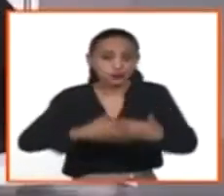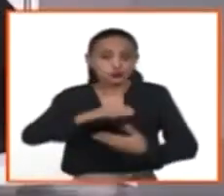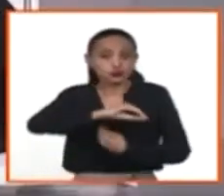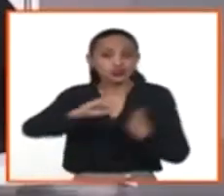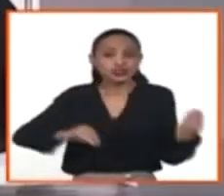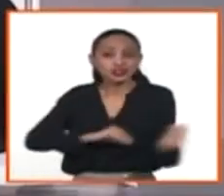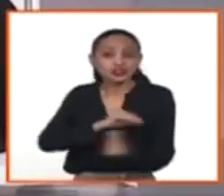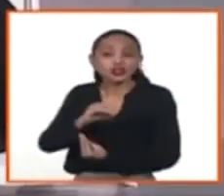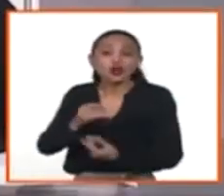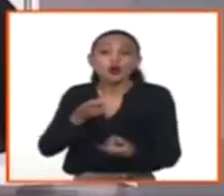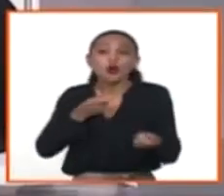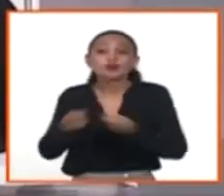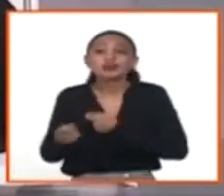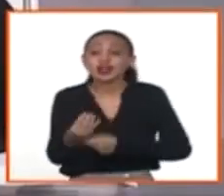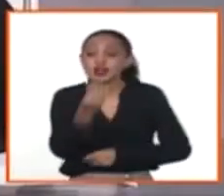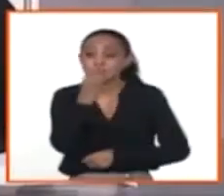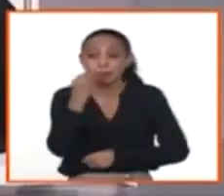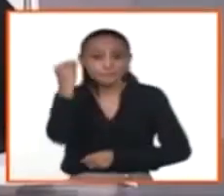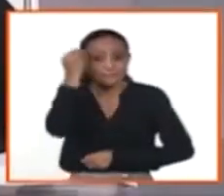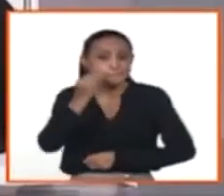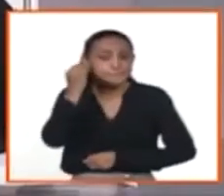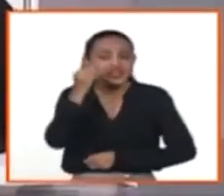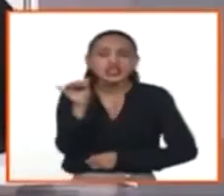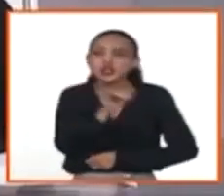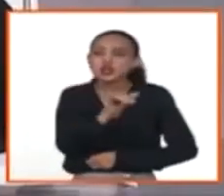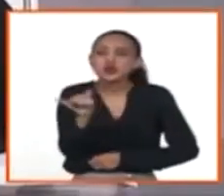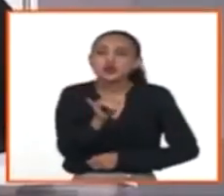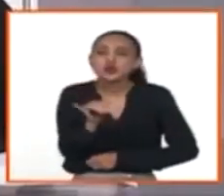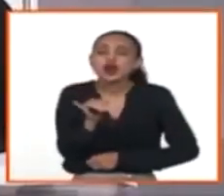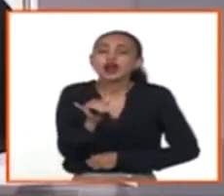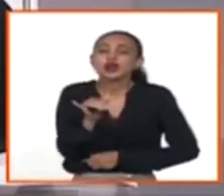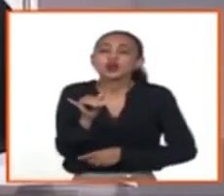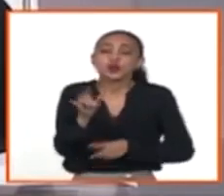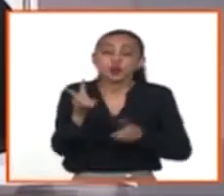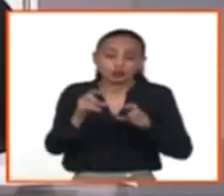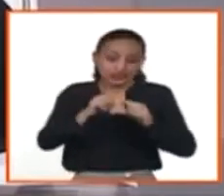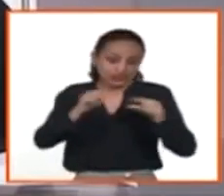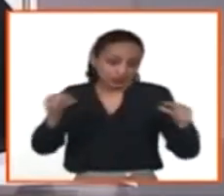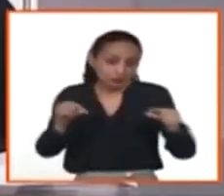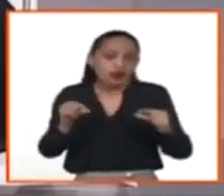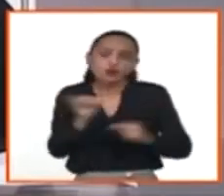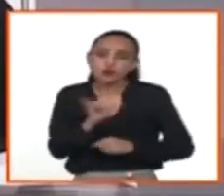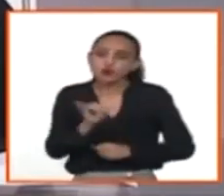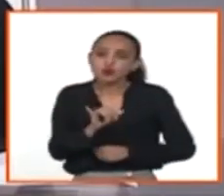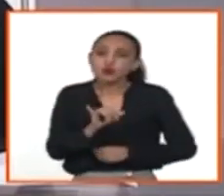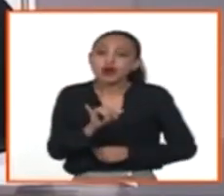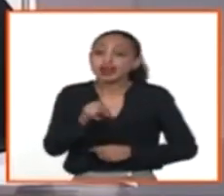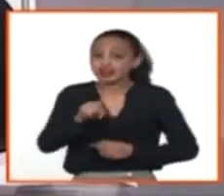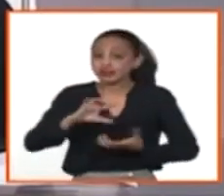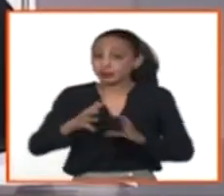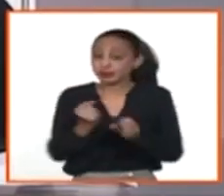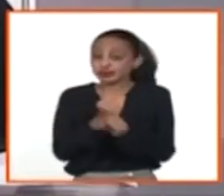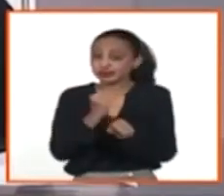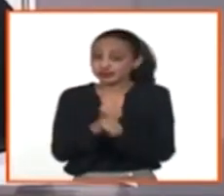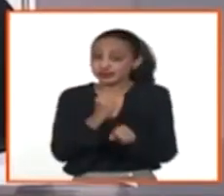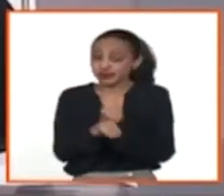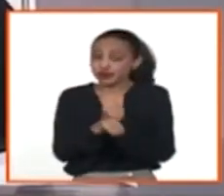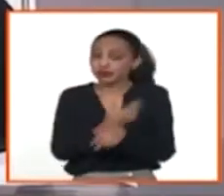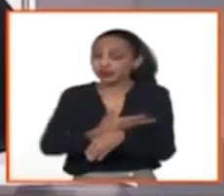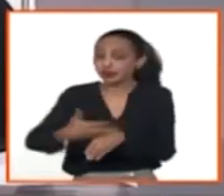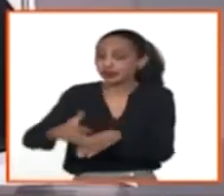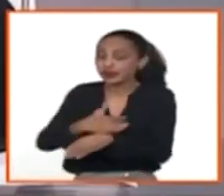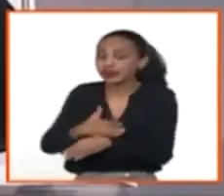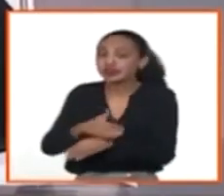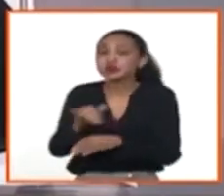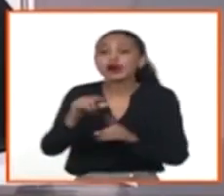comercialización de alimentos. Se prevé incluso un título relativo también a este eje estratégico y muy en relación con esto también el tema de